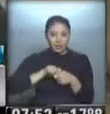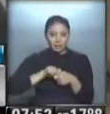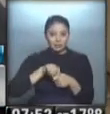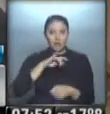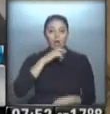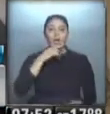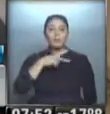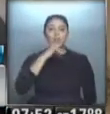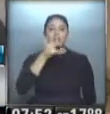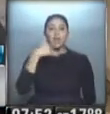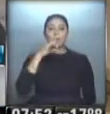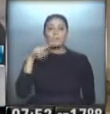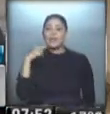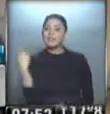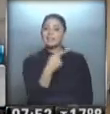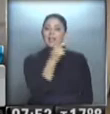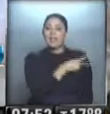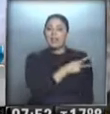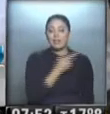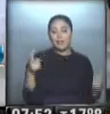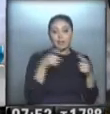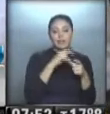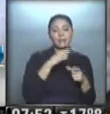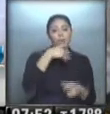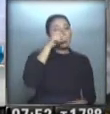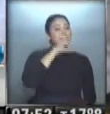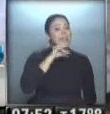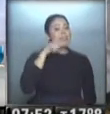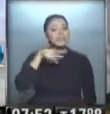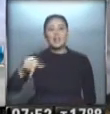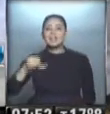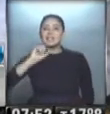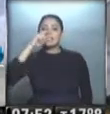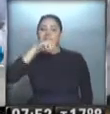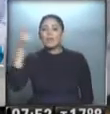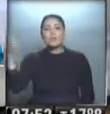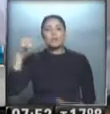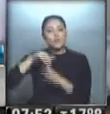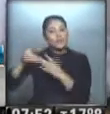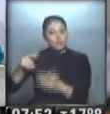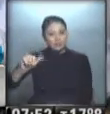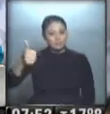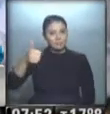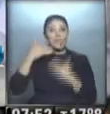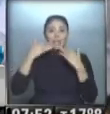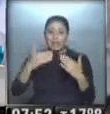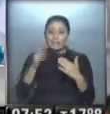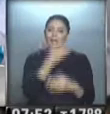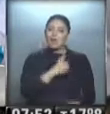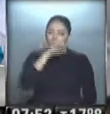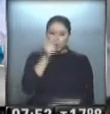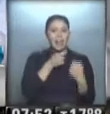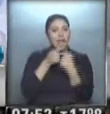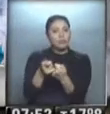quien le transmitió al jefe de gabinete juan manuel abal medina que el triunfo por el 76% de los votos se debe al apoyo del gobierno